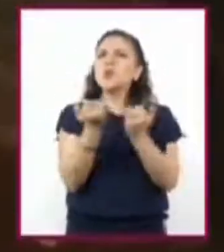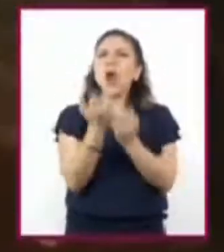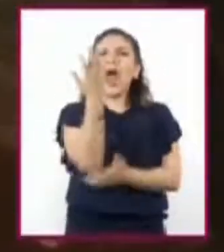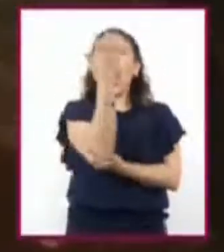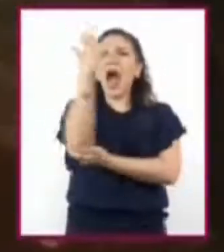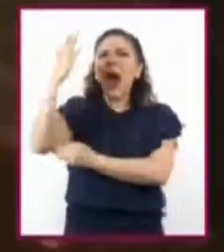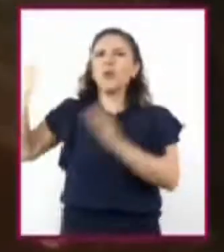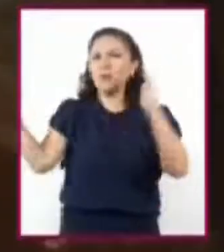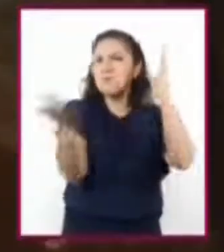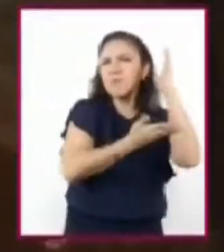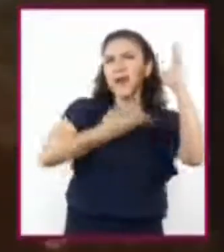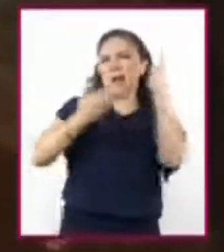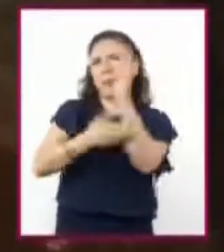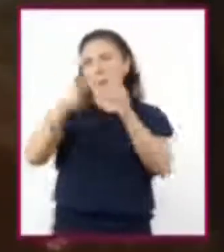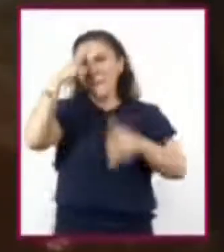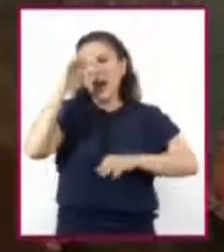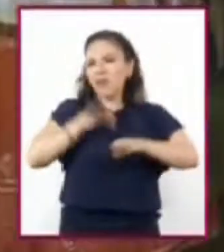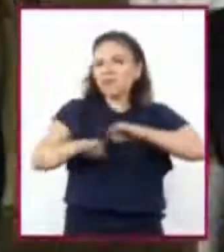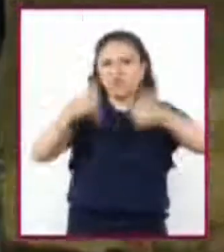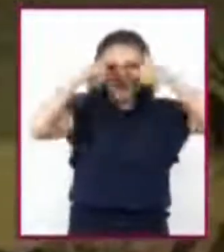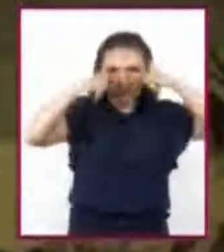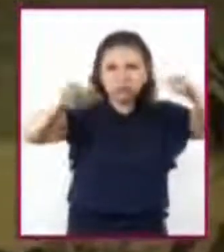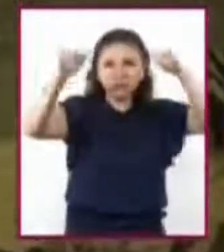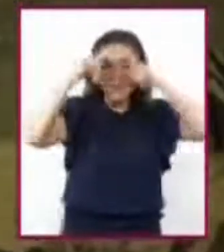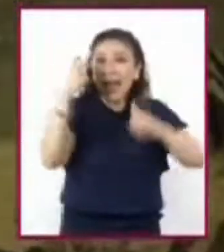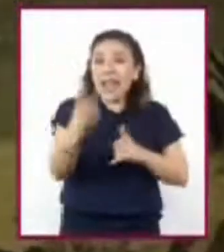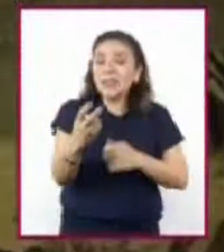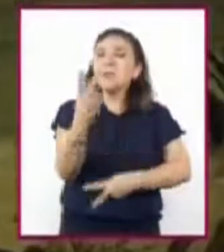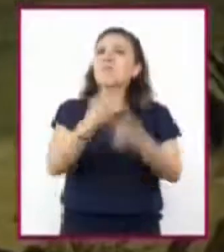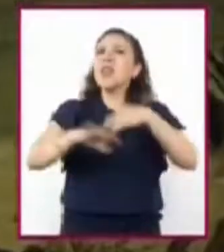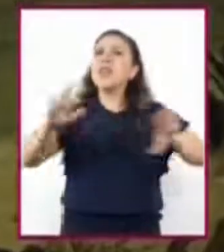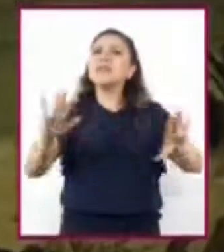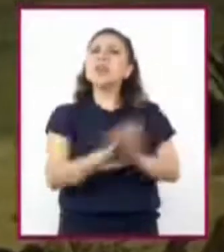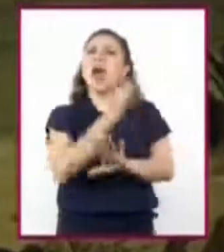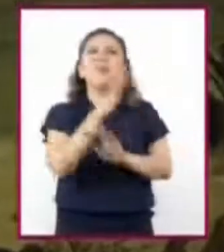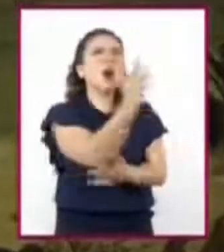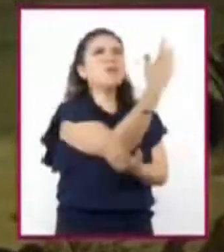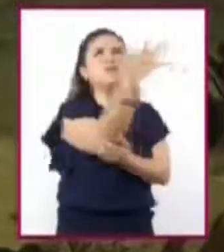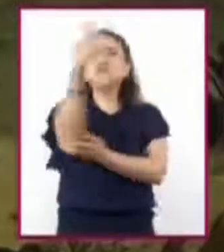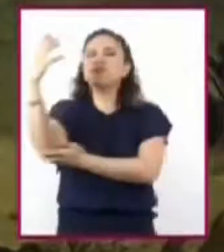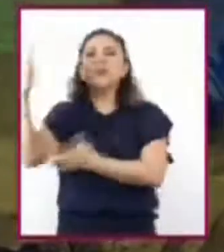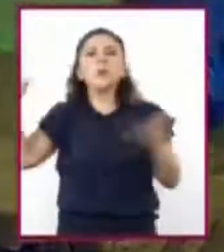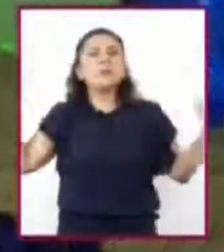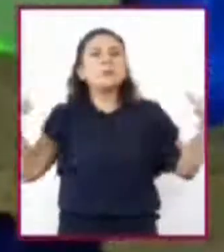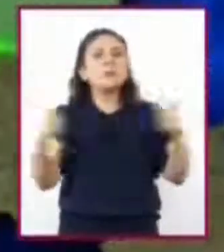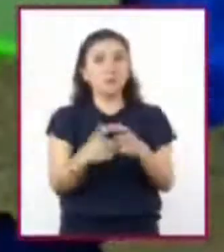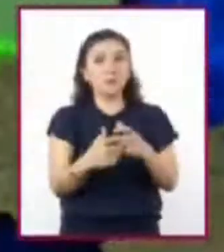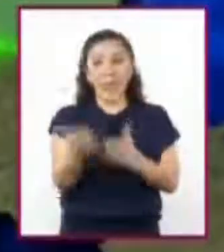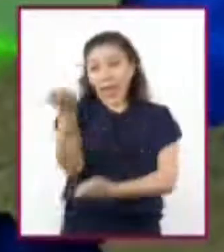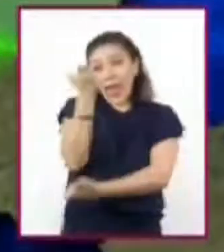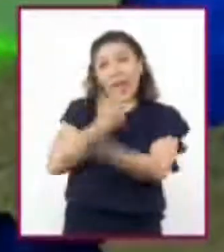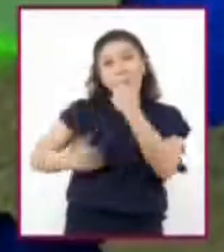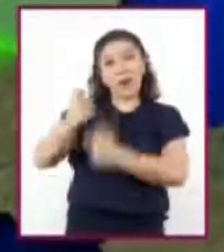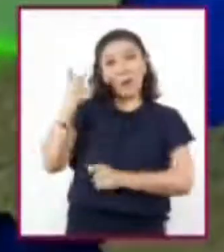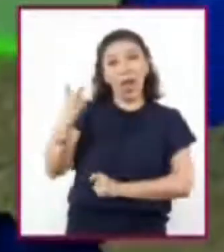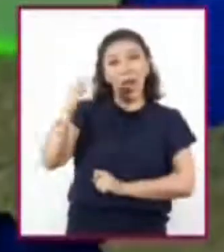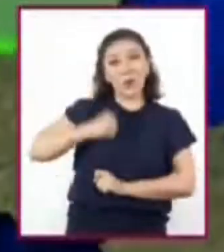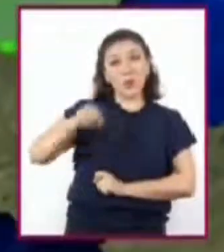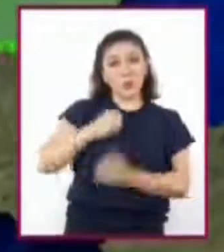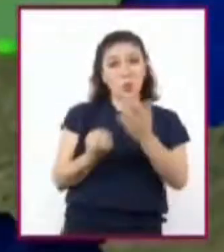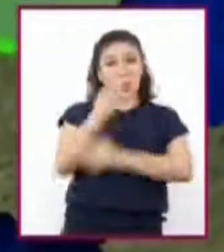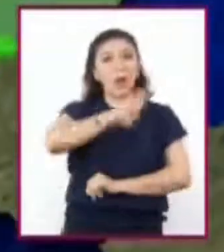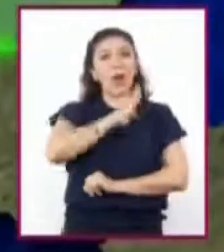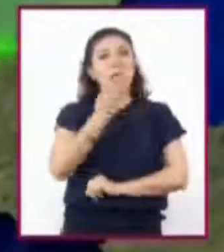para la agricultura y la ganadería, modificaron el paisaje de la Nueva España. La economía novohispana originó